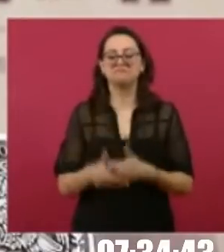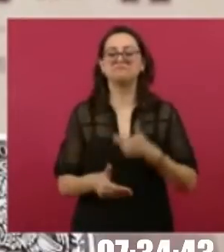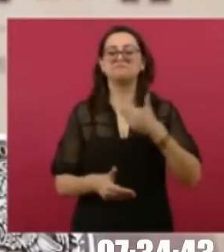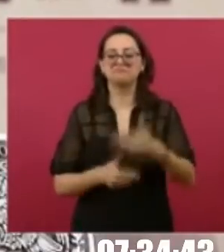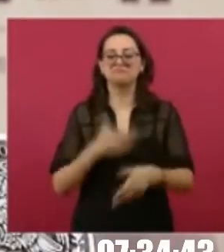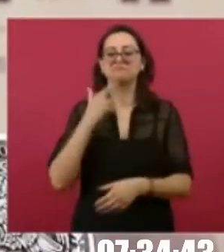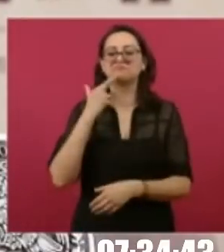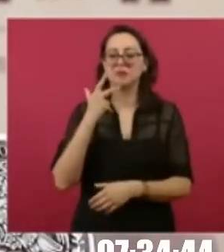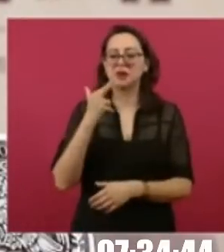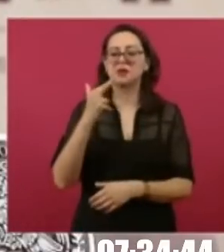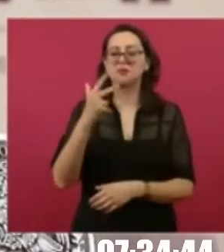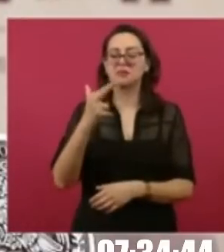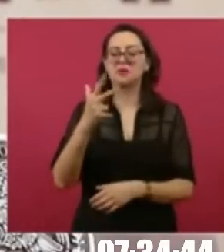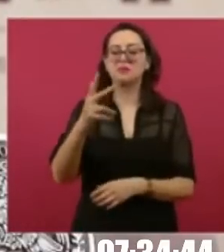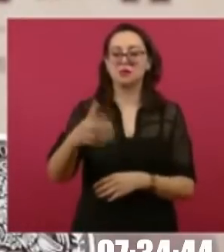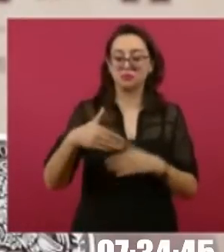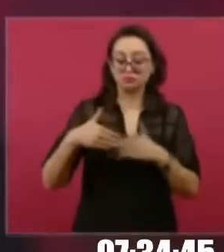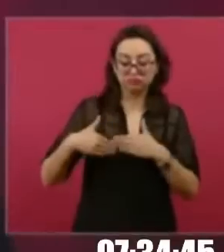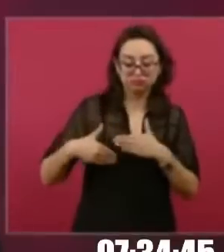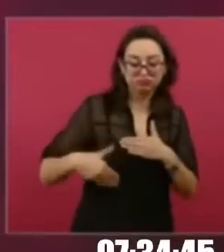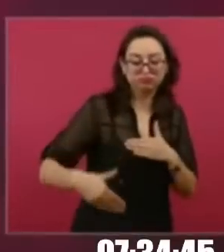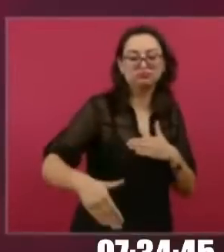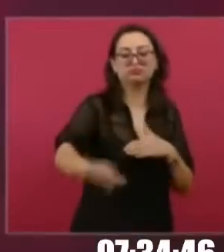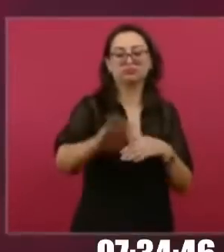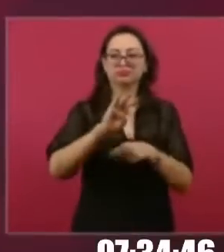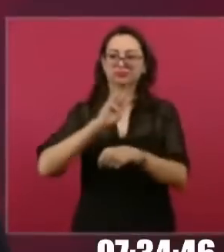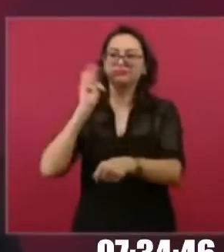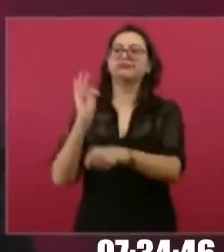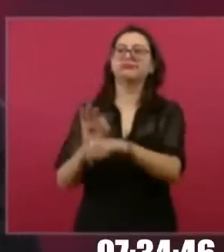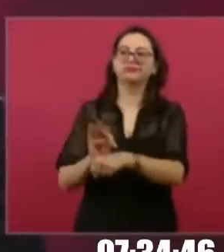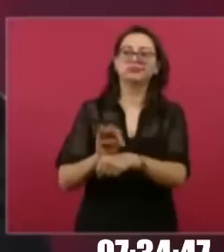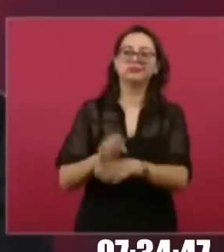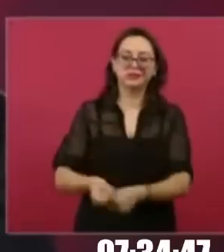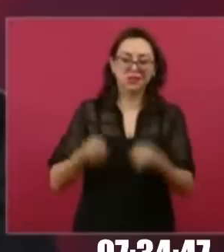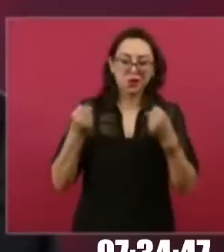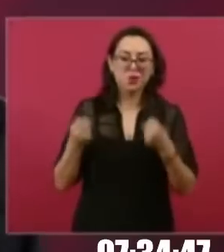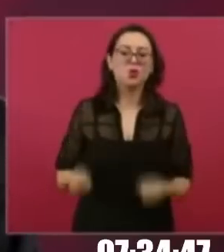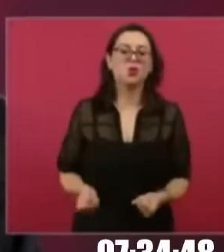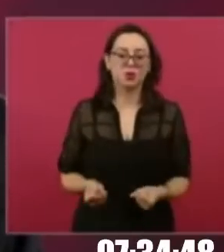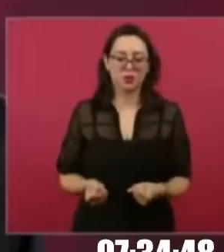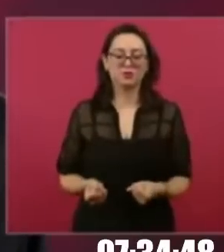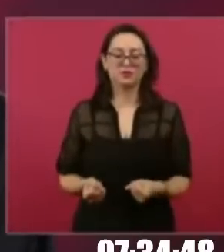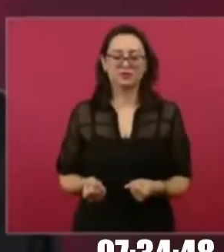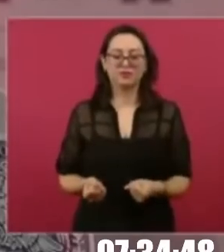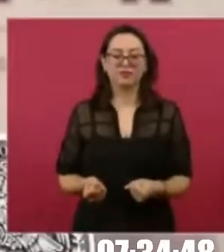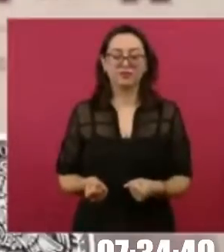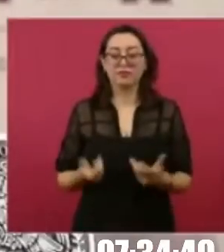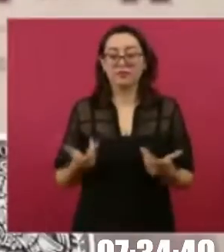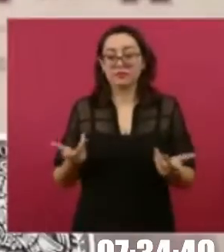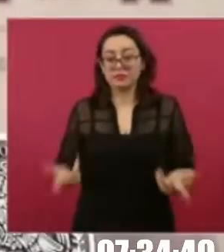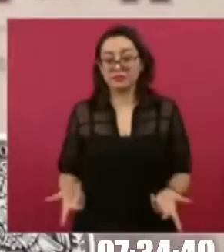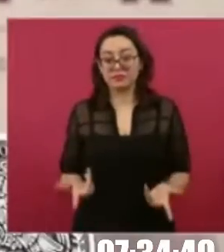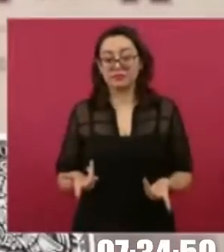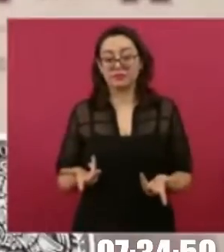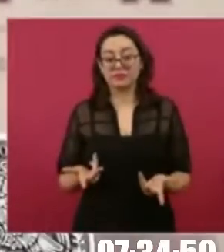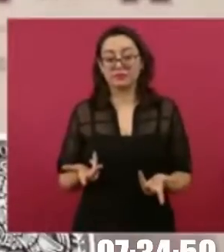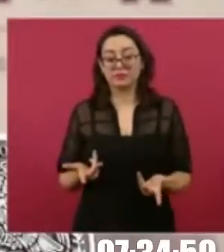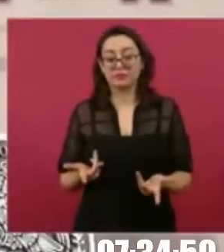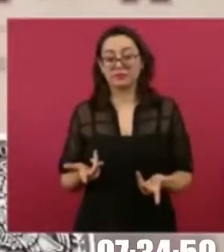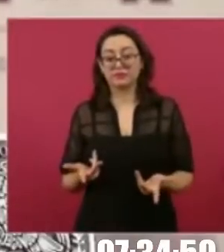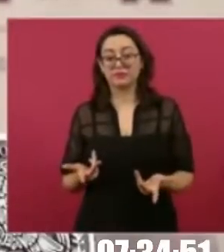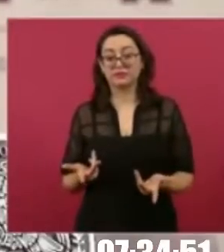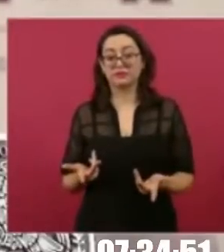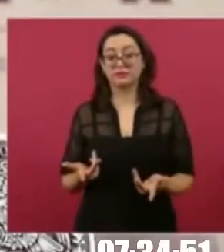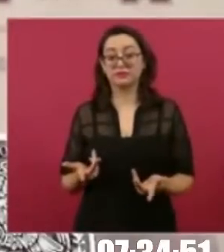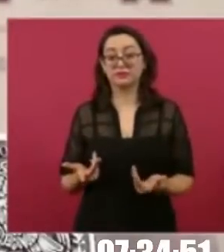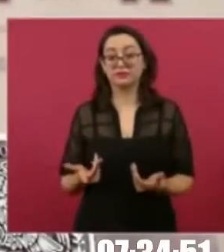la oferta hacia los mexicanos es muy sólida también nos lleva a evitar un riesgo país ya ni siquiera un